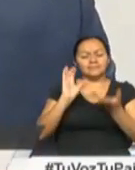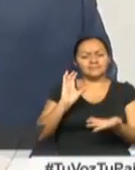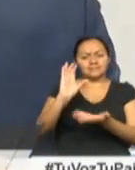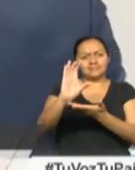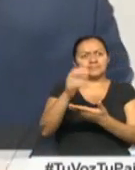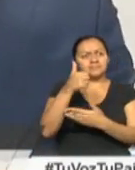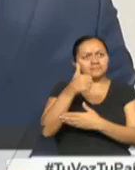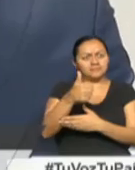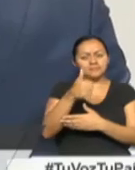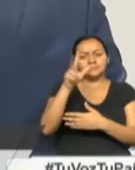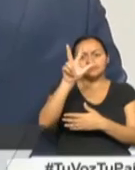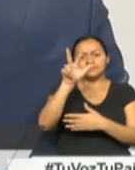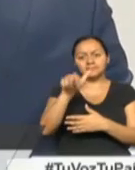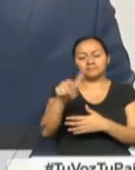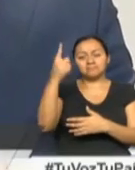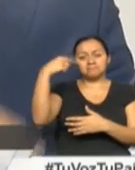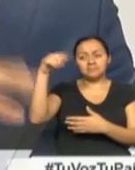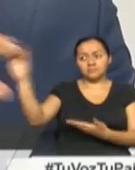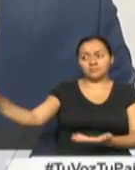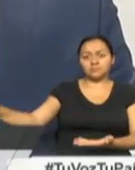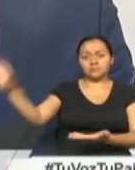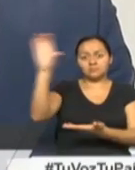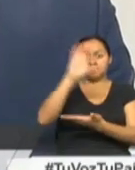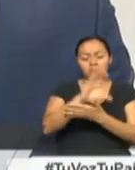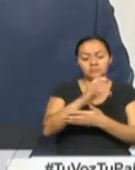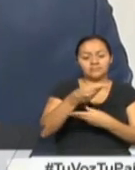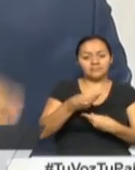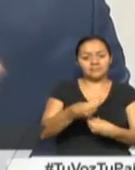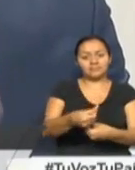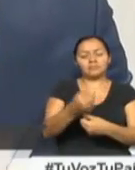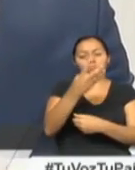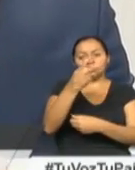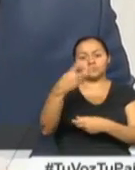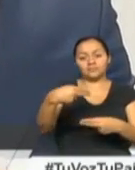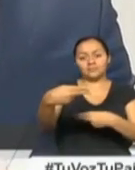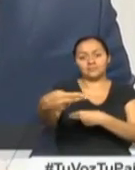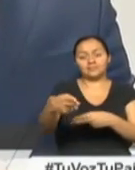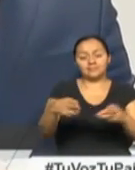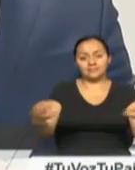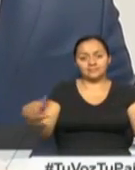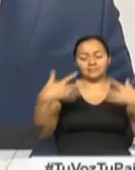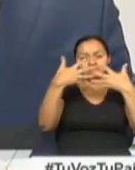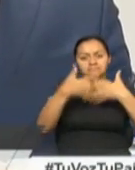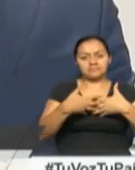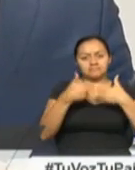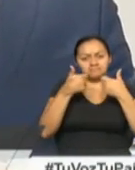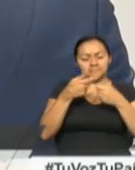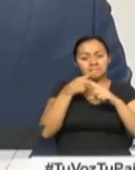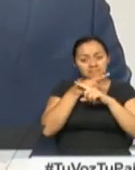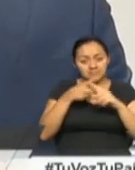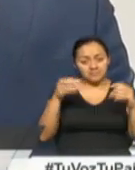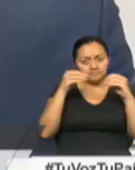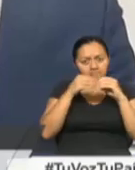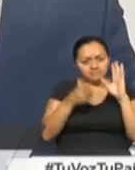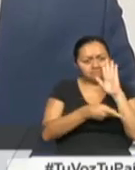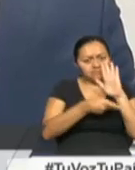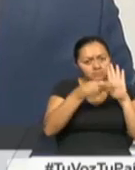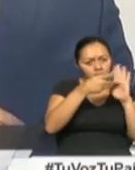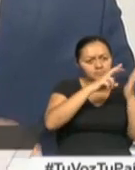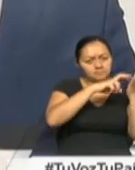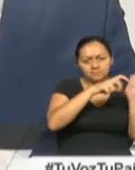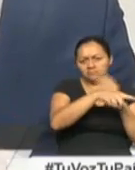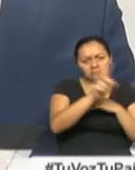mil millones de dólares que vienen a Yachay en 400 hectáreas, van a poner una mega fábrica. Pero no viene del sector petrolero, sector minero,